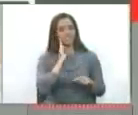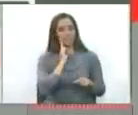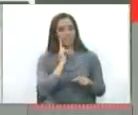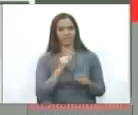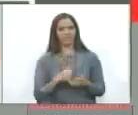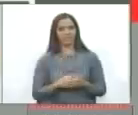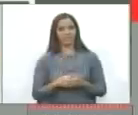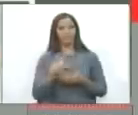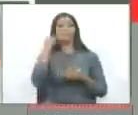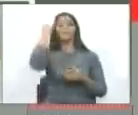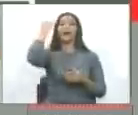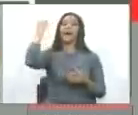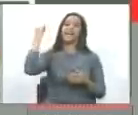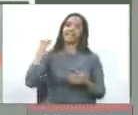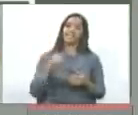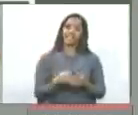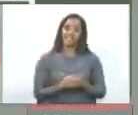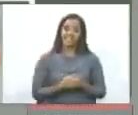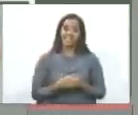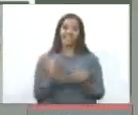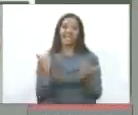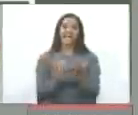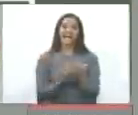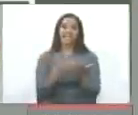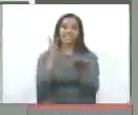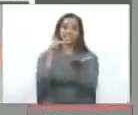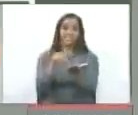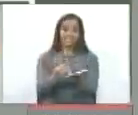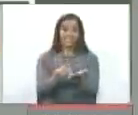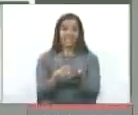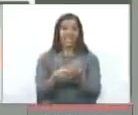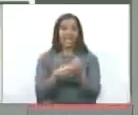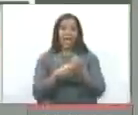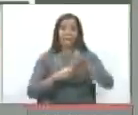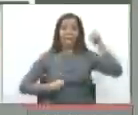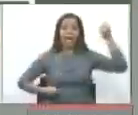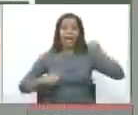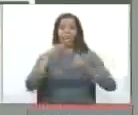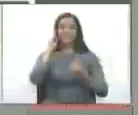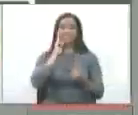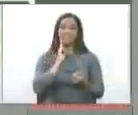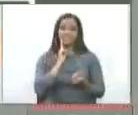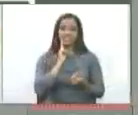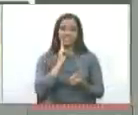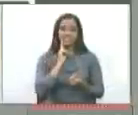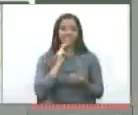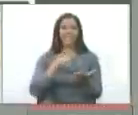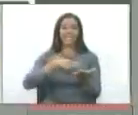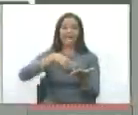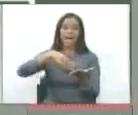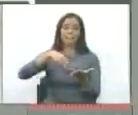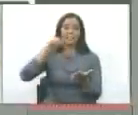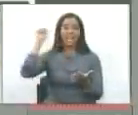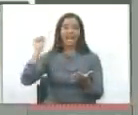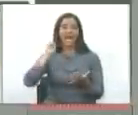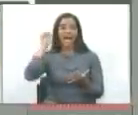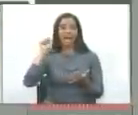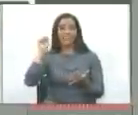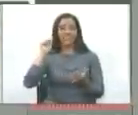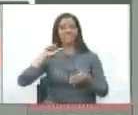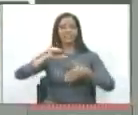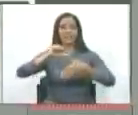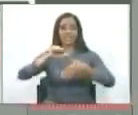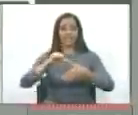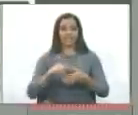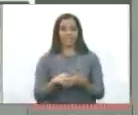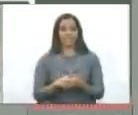Imagínate, hasta allá llega. La espada de Bolívar camina por Asia y América Latina. Y yo le